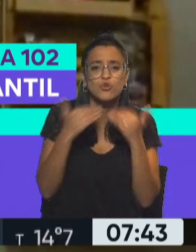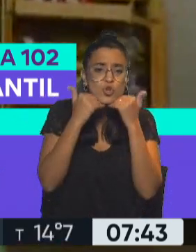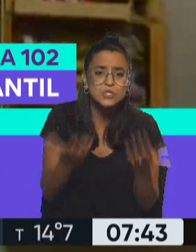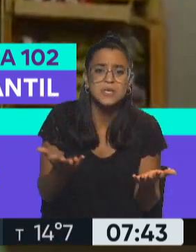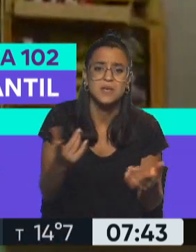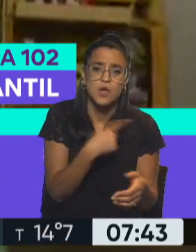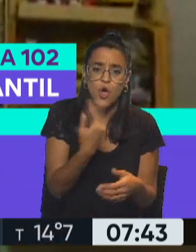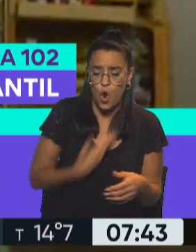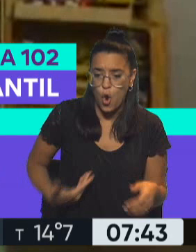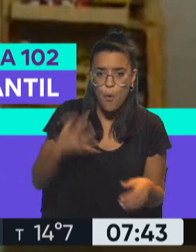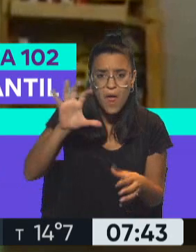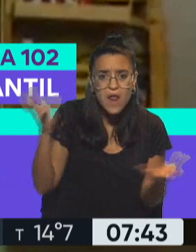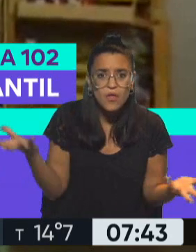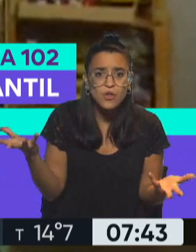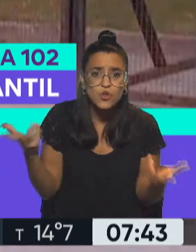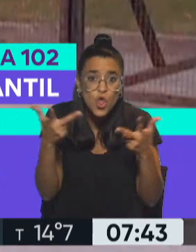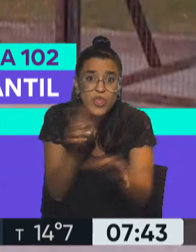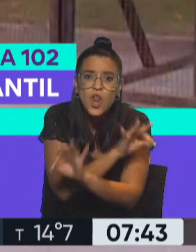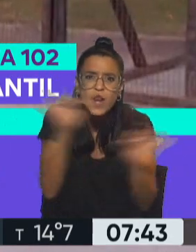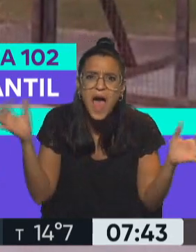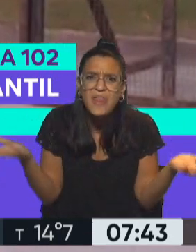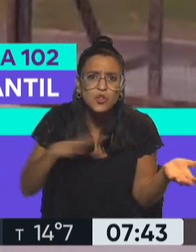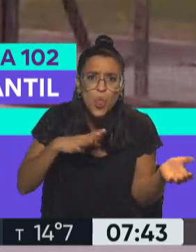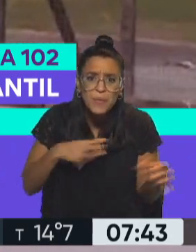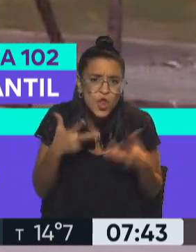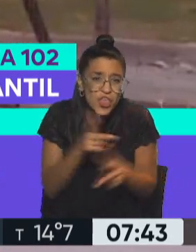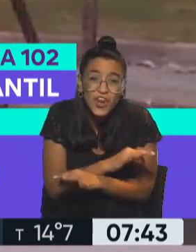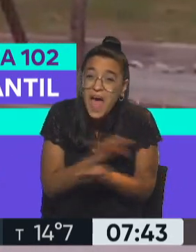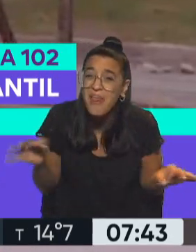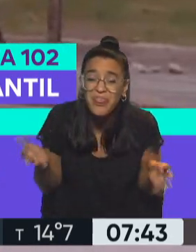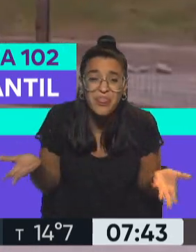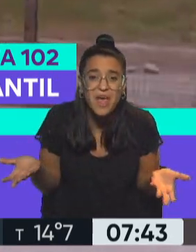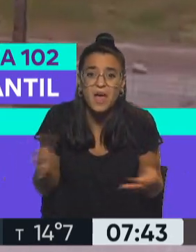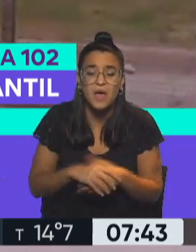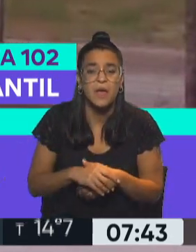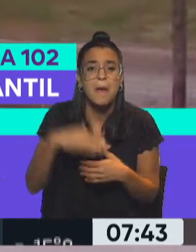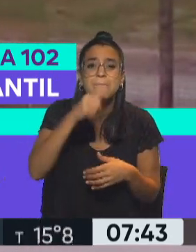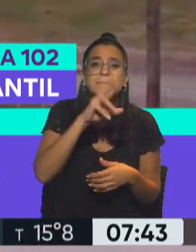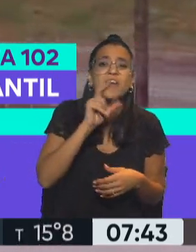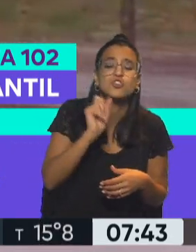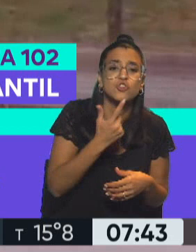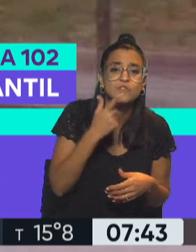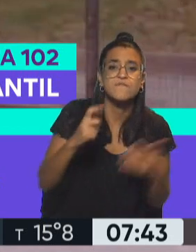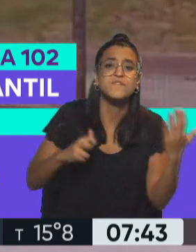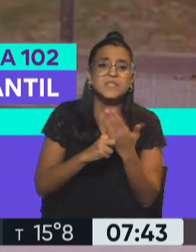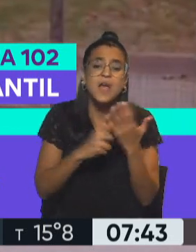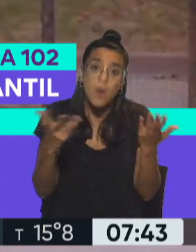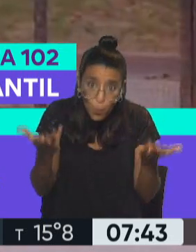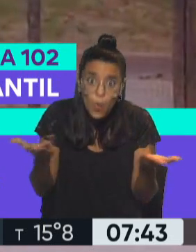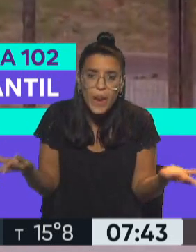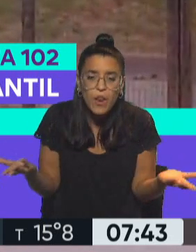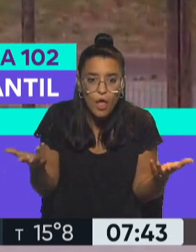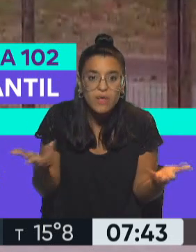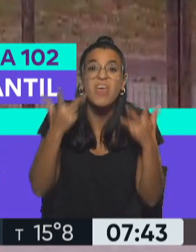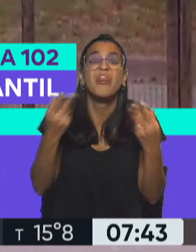De nuestros gobernantes no han dicho nada todavía. Fiscal Martos, ese fiscal. Bueno,